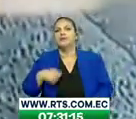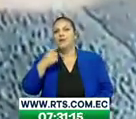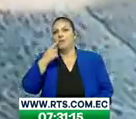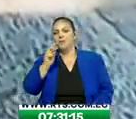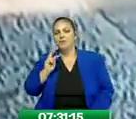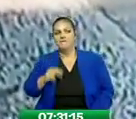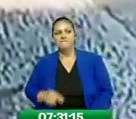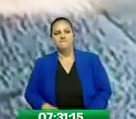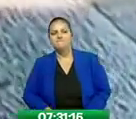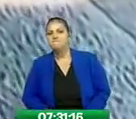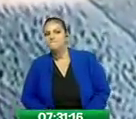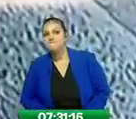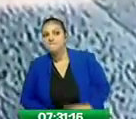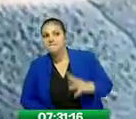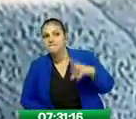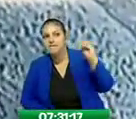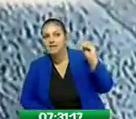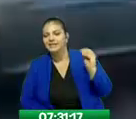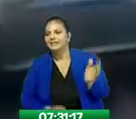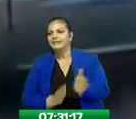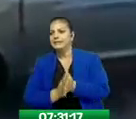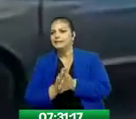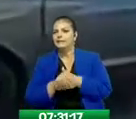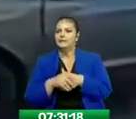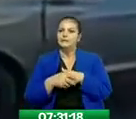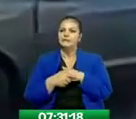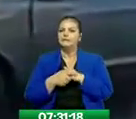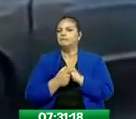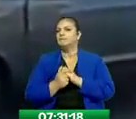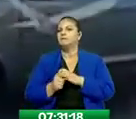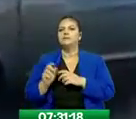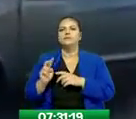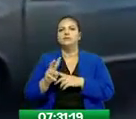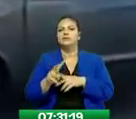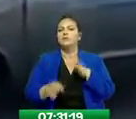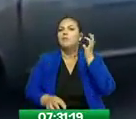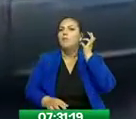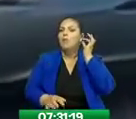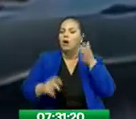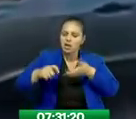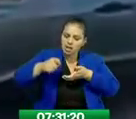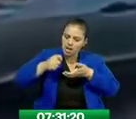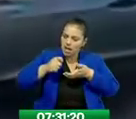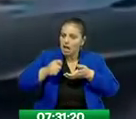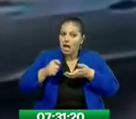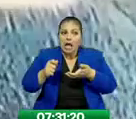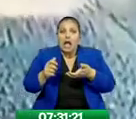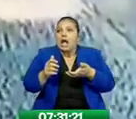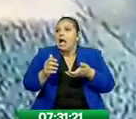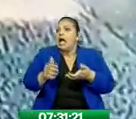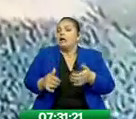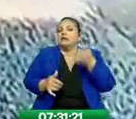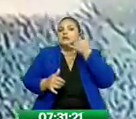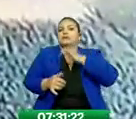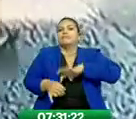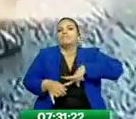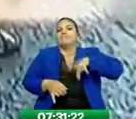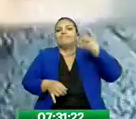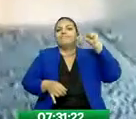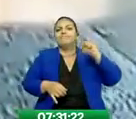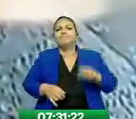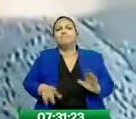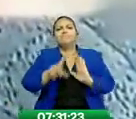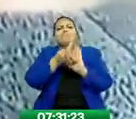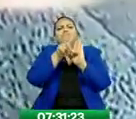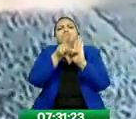ellos. Se regresaron ellos a quitarle el teléfono a la señora. El asalto no les tomó más de 10 segundos,